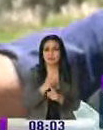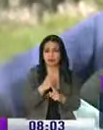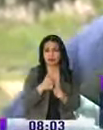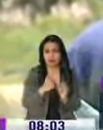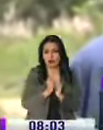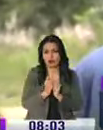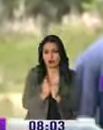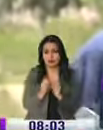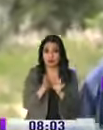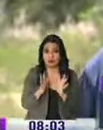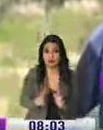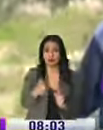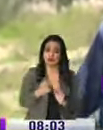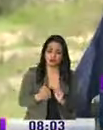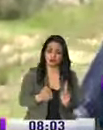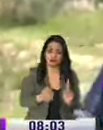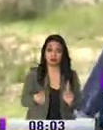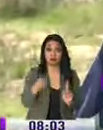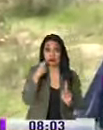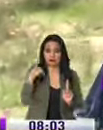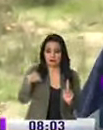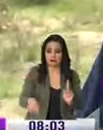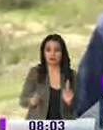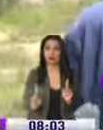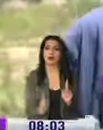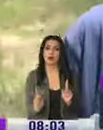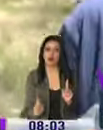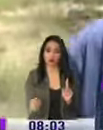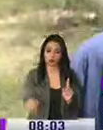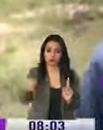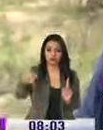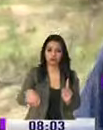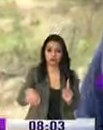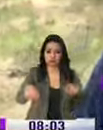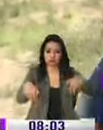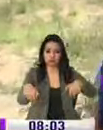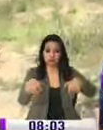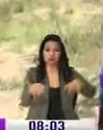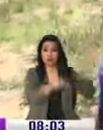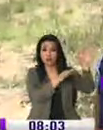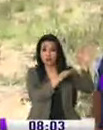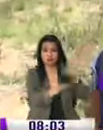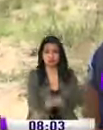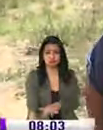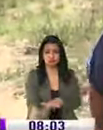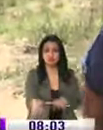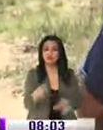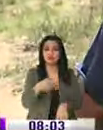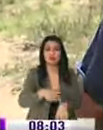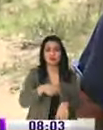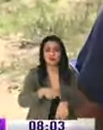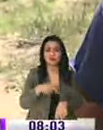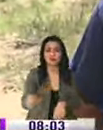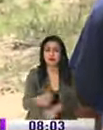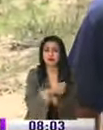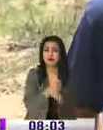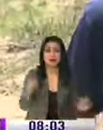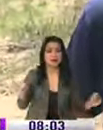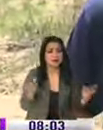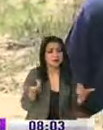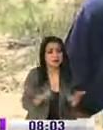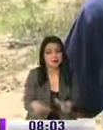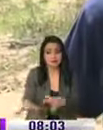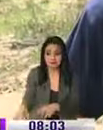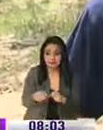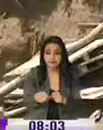acá. Él estaba en un hueco y ya se nos derrumbó de una y no hubo tiempo de salvarle